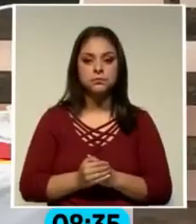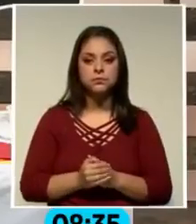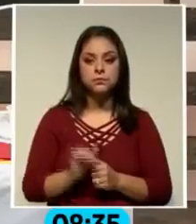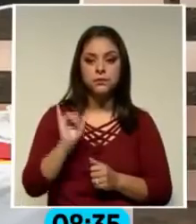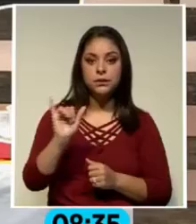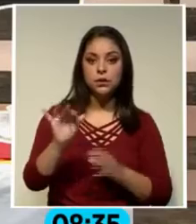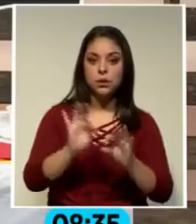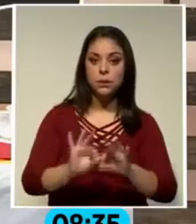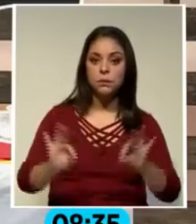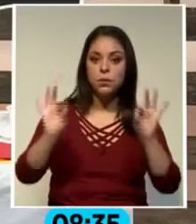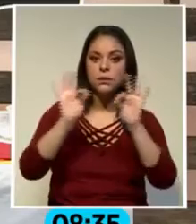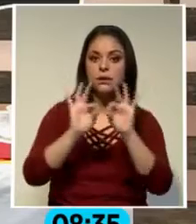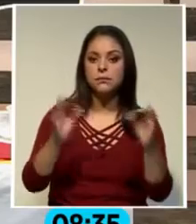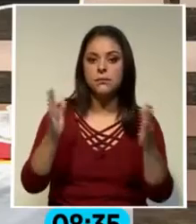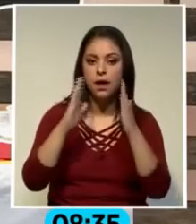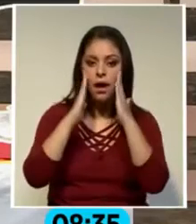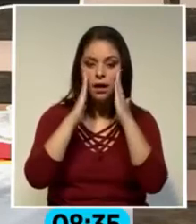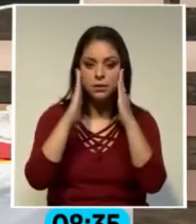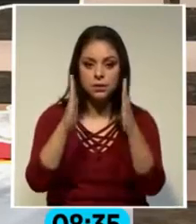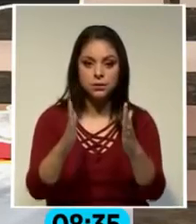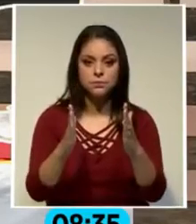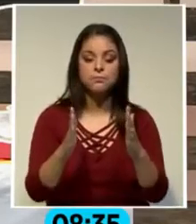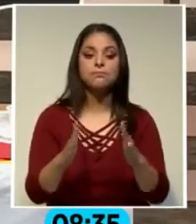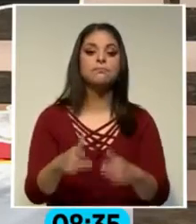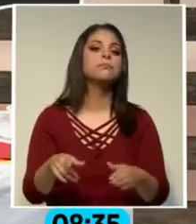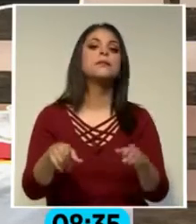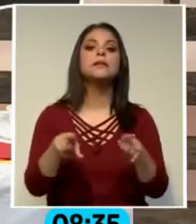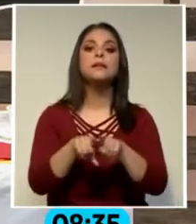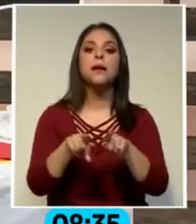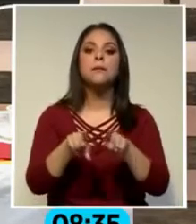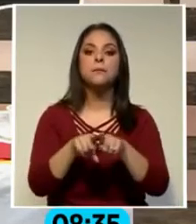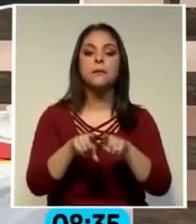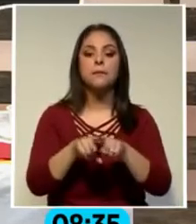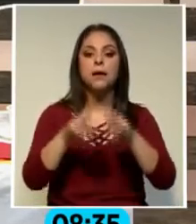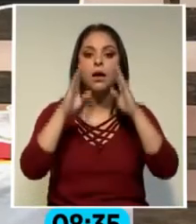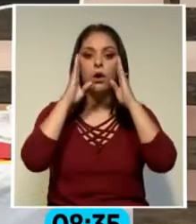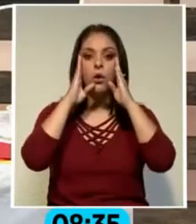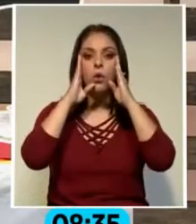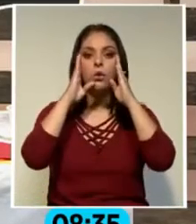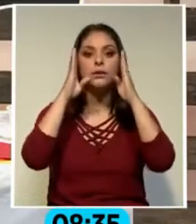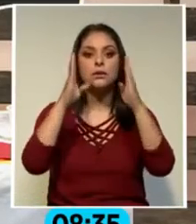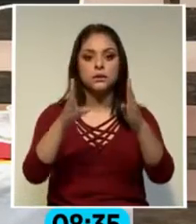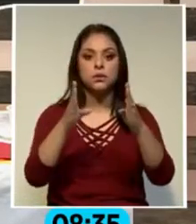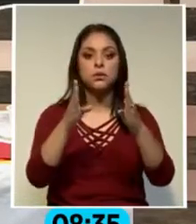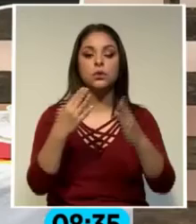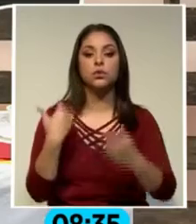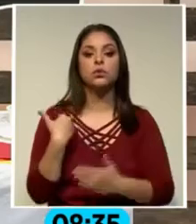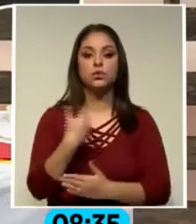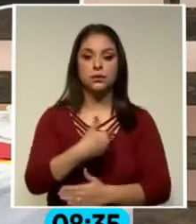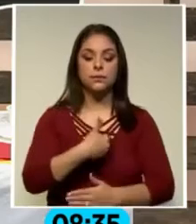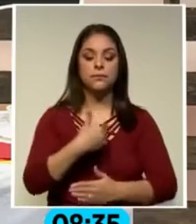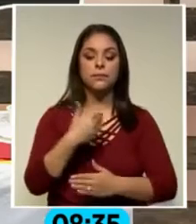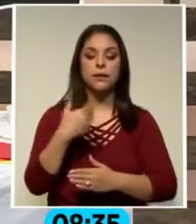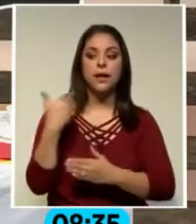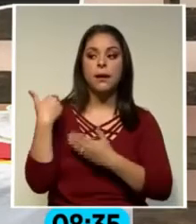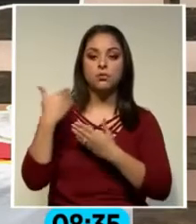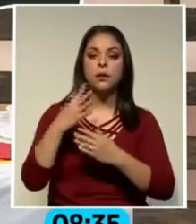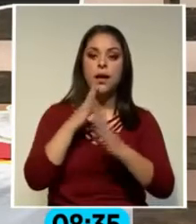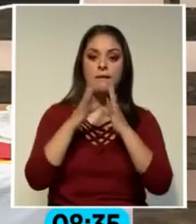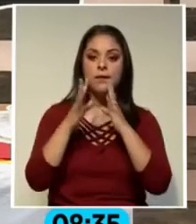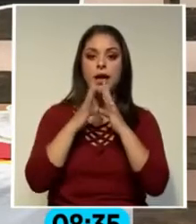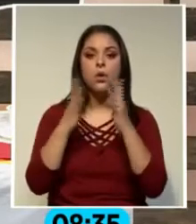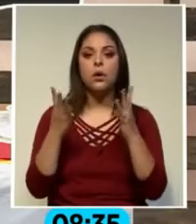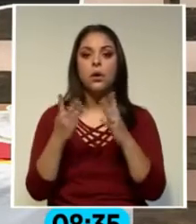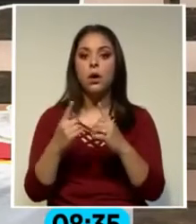es muy importante para la atención y también para la concentración de lo que hemos venido hablando, de nuestro ojo